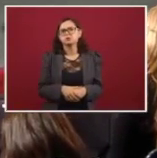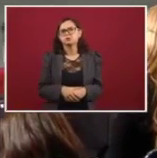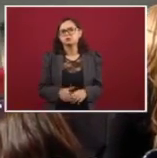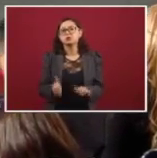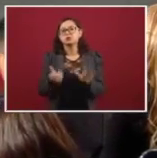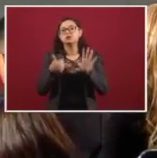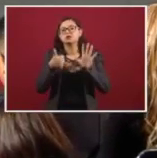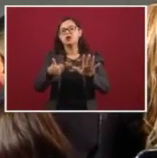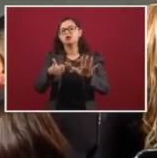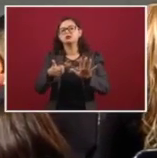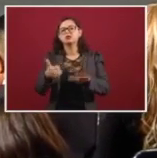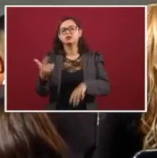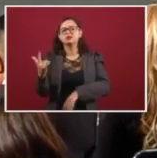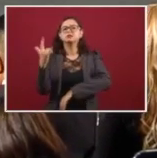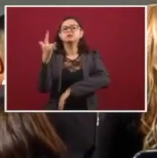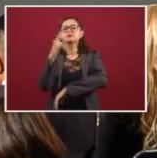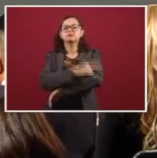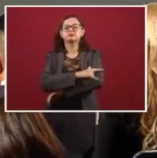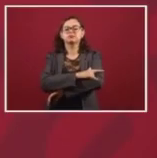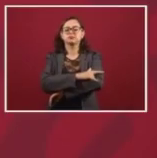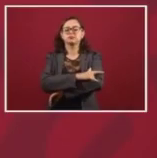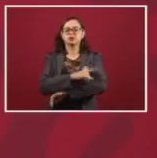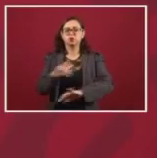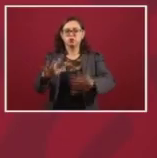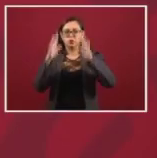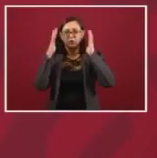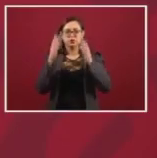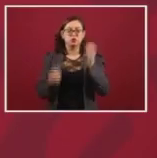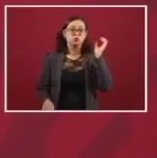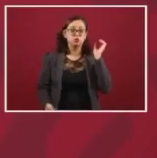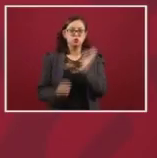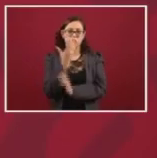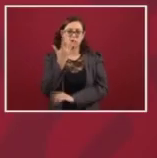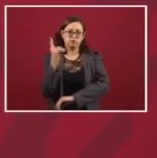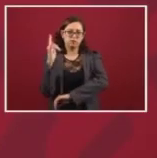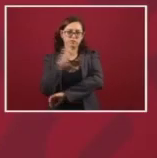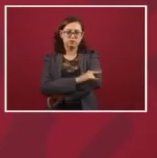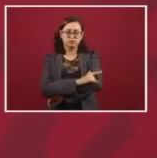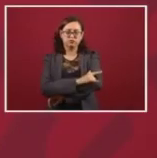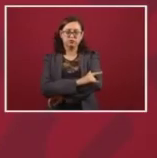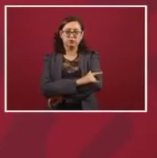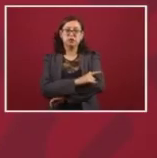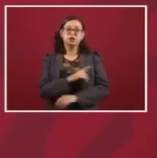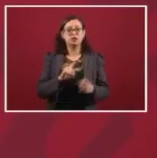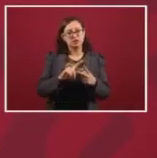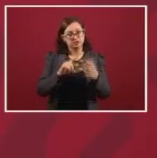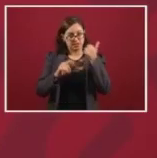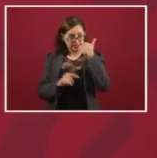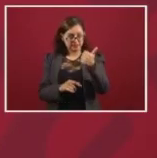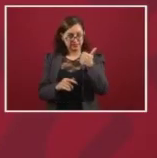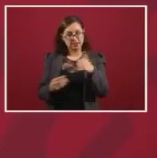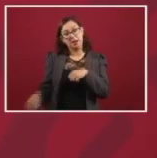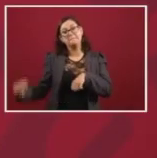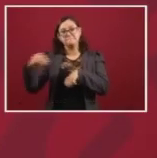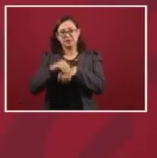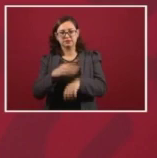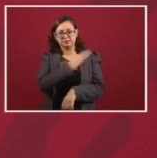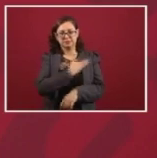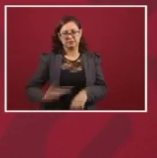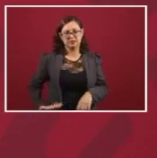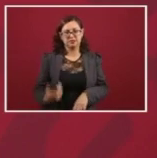6 aviones jets nuevos, además del presidencial.